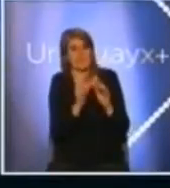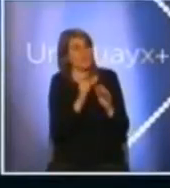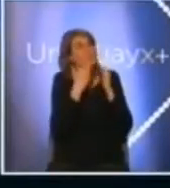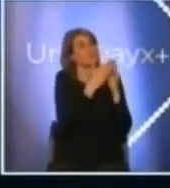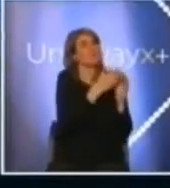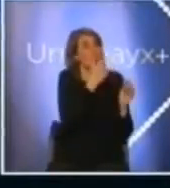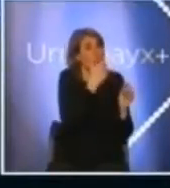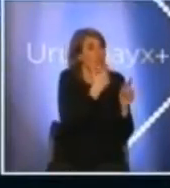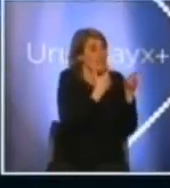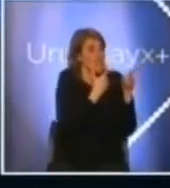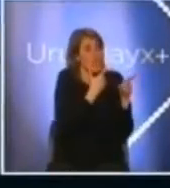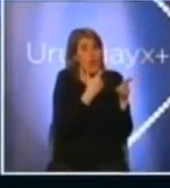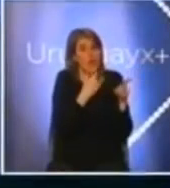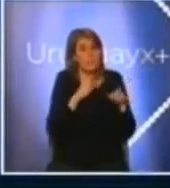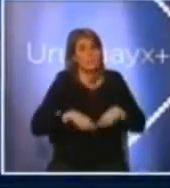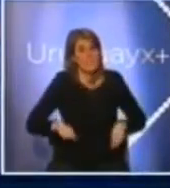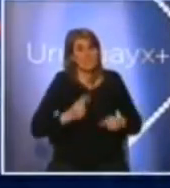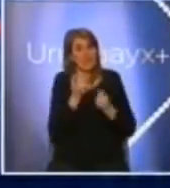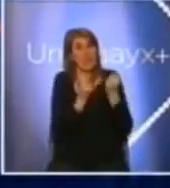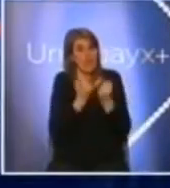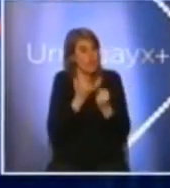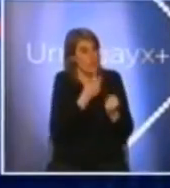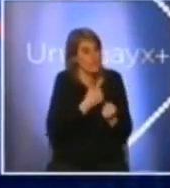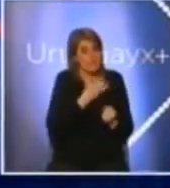dijo que sí con la cabeza y ahora me hace así